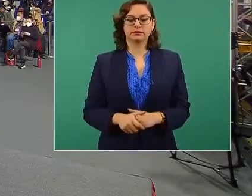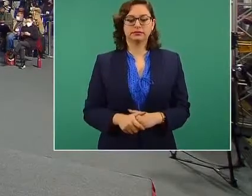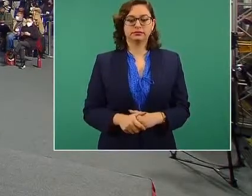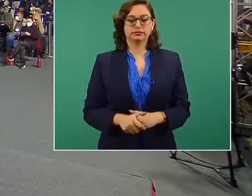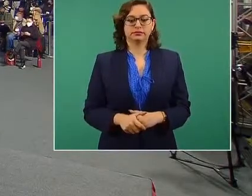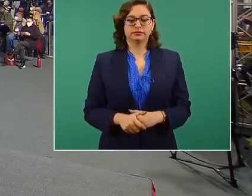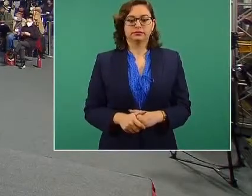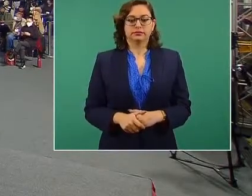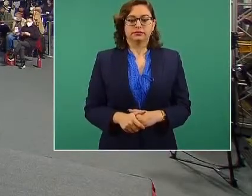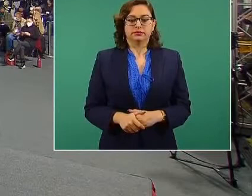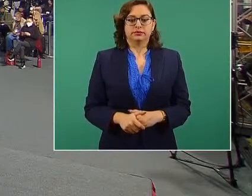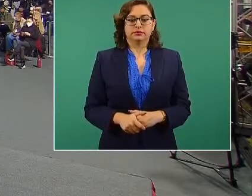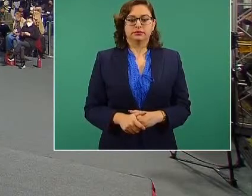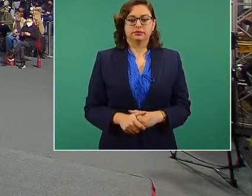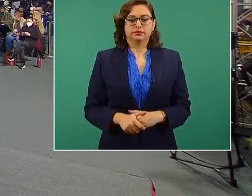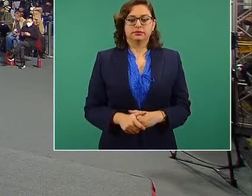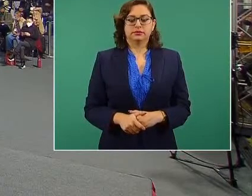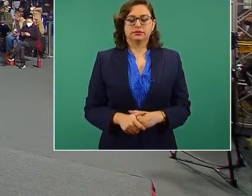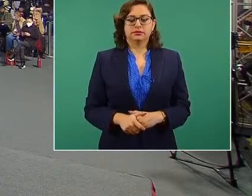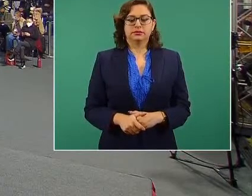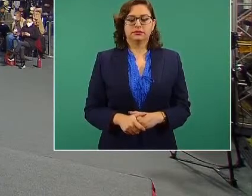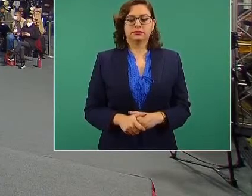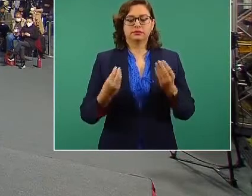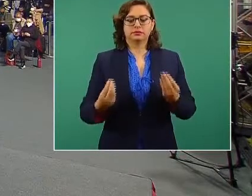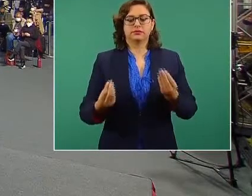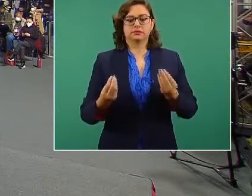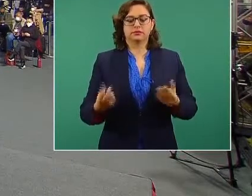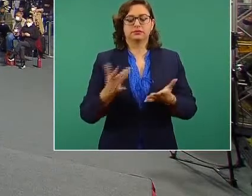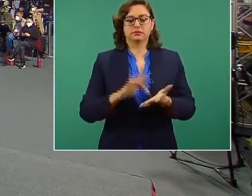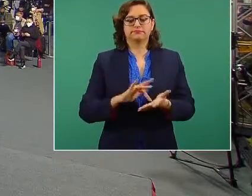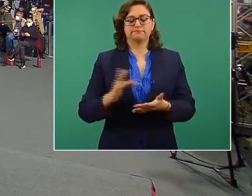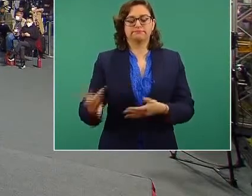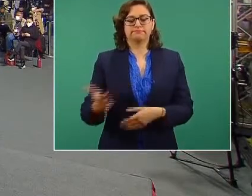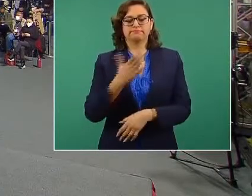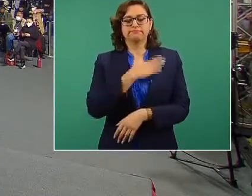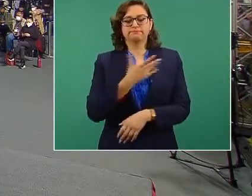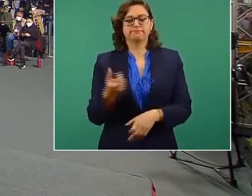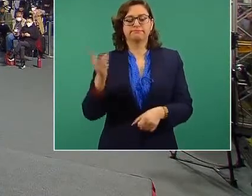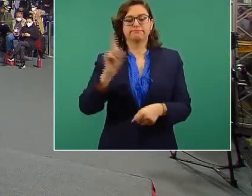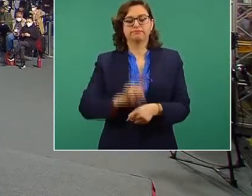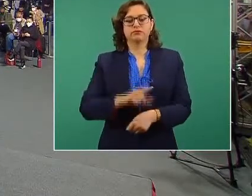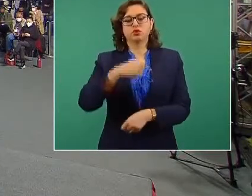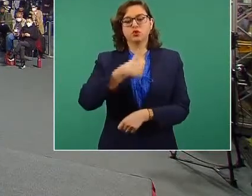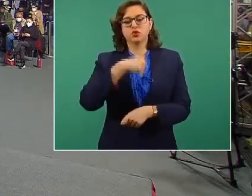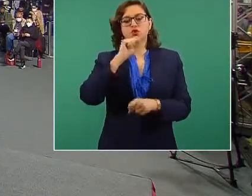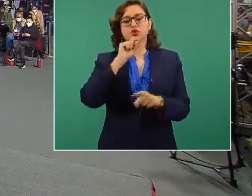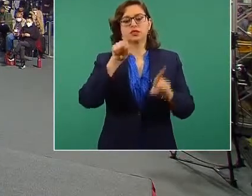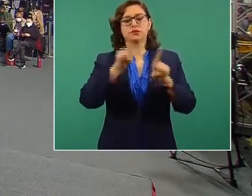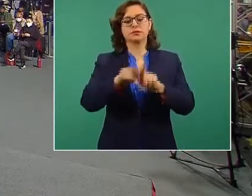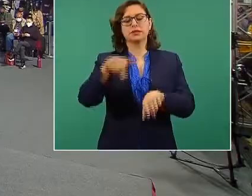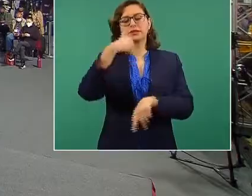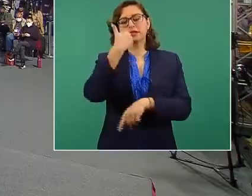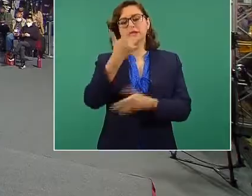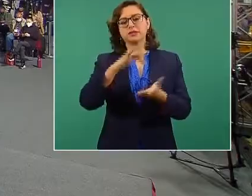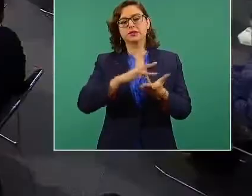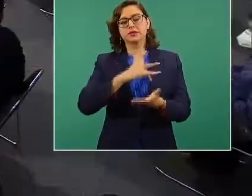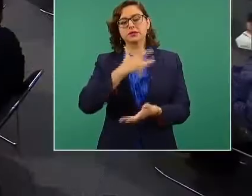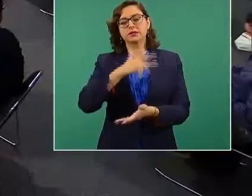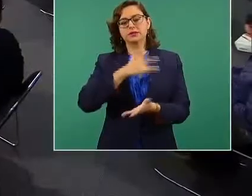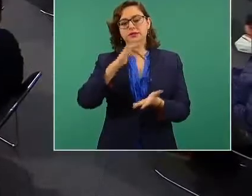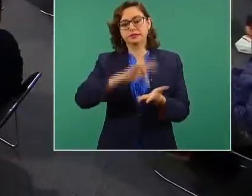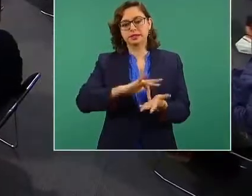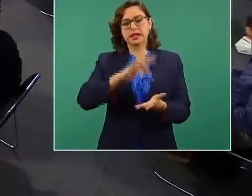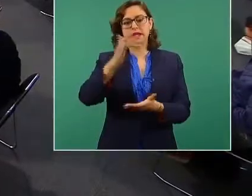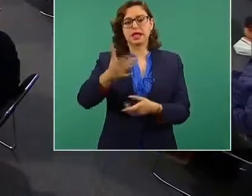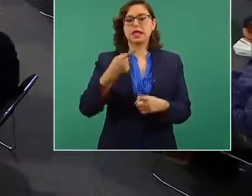Muchas gracias, señor presidente. Muy buenos días. También, como el compañero, quisiera empezar con un agradecimiento. El pasado 7